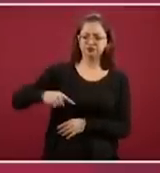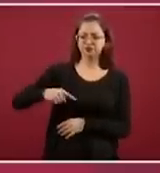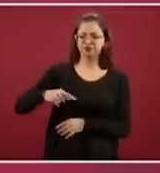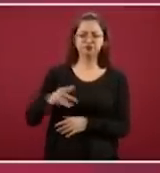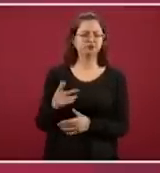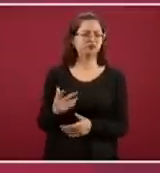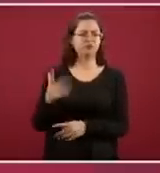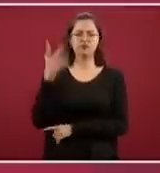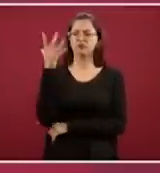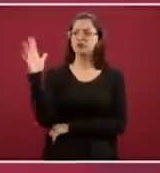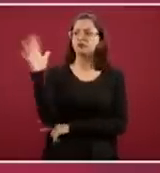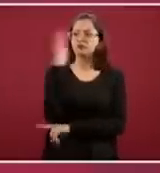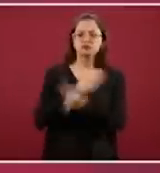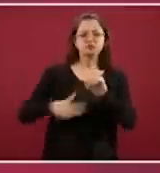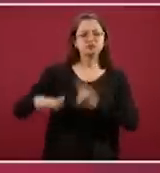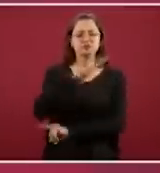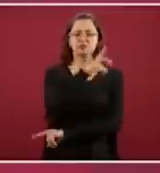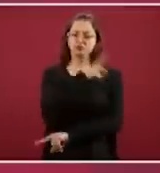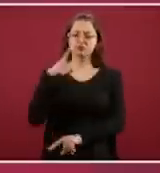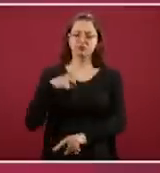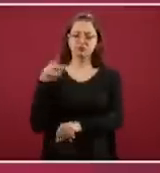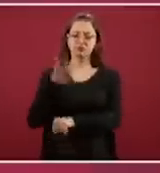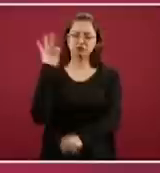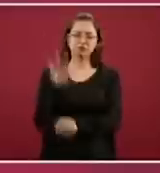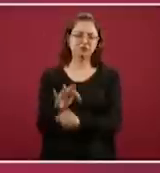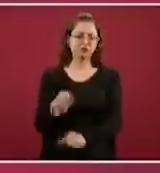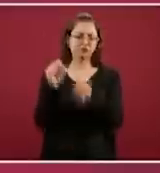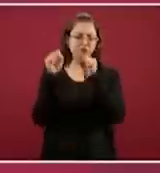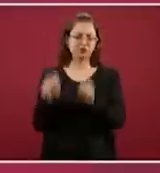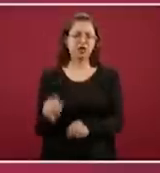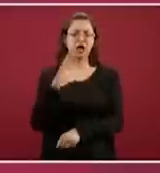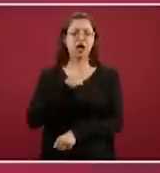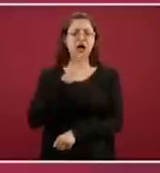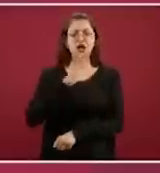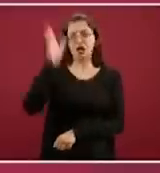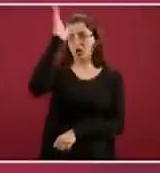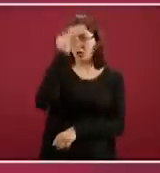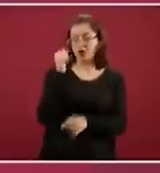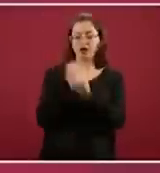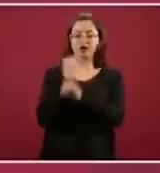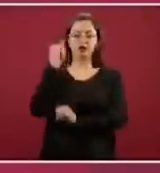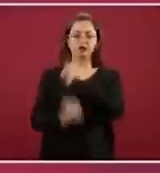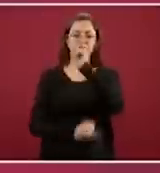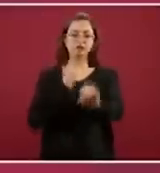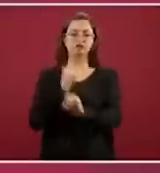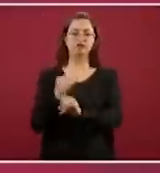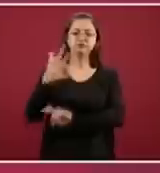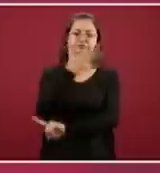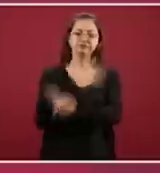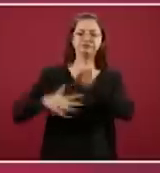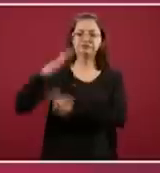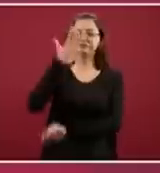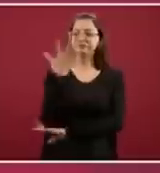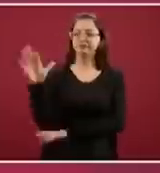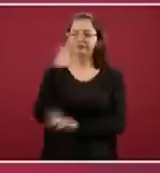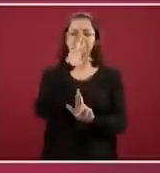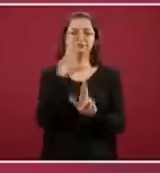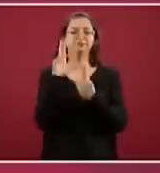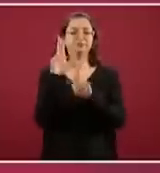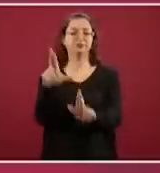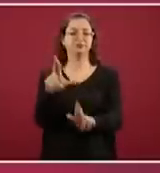garantizar, incluso tenemos acuerdos internacionales de respeto al medio ambiente.